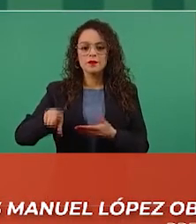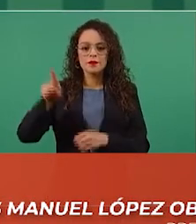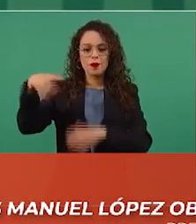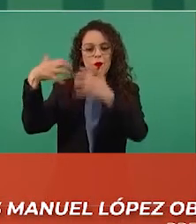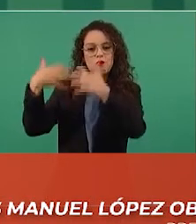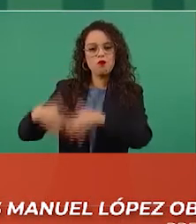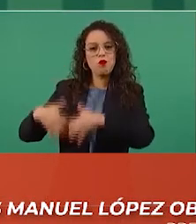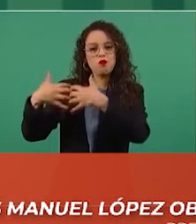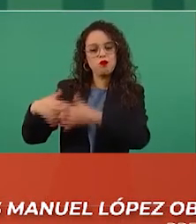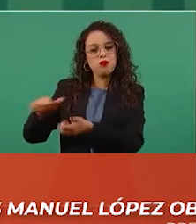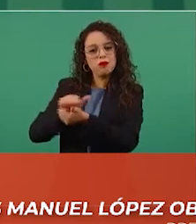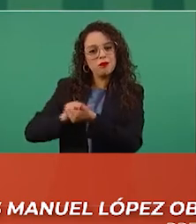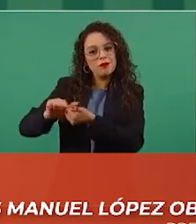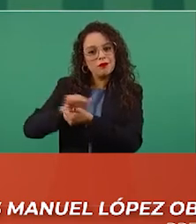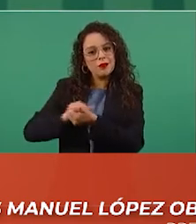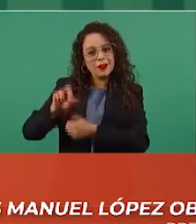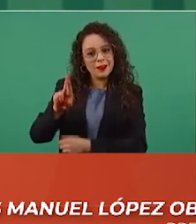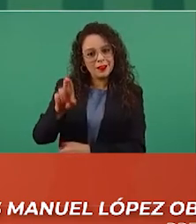refinería.